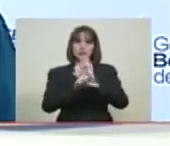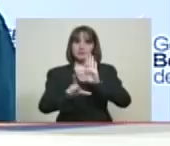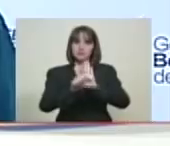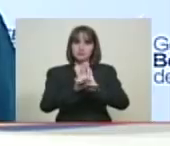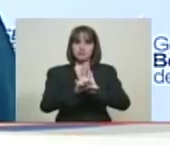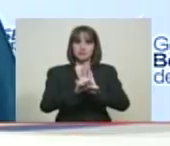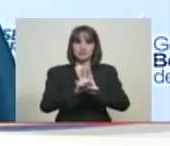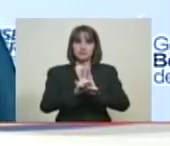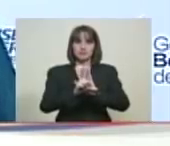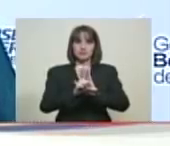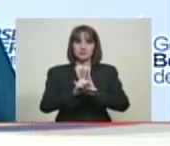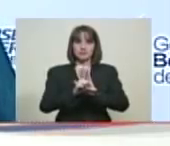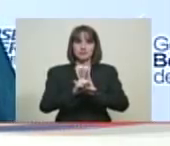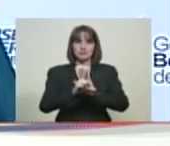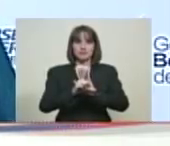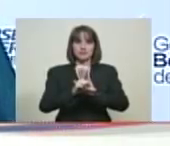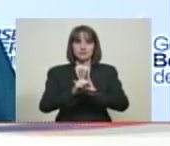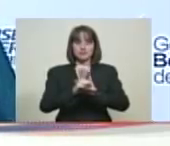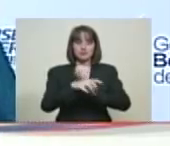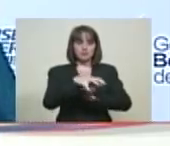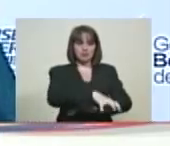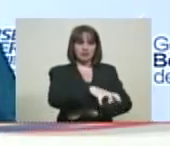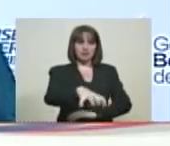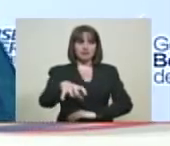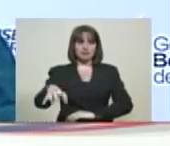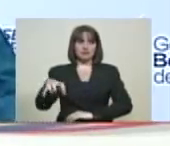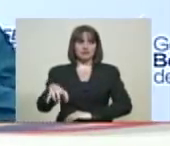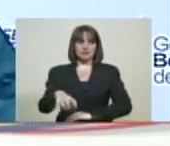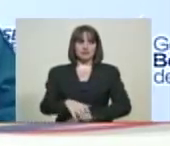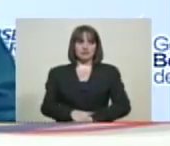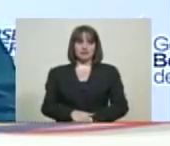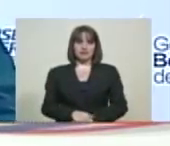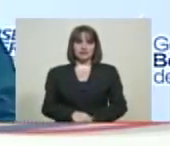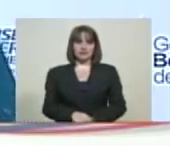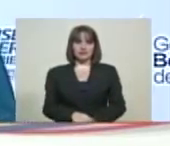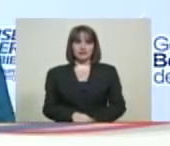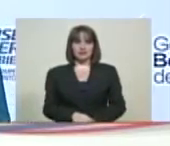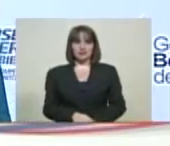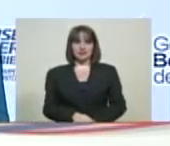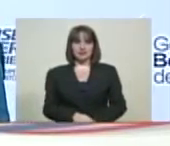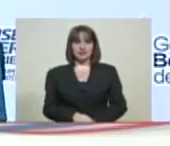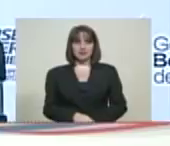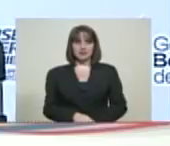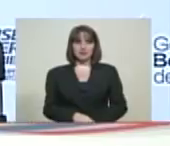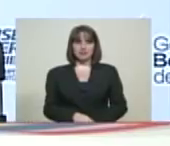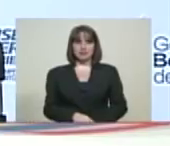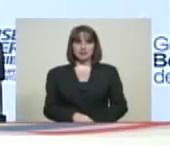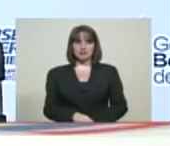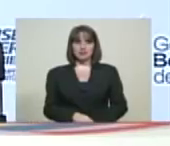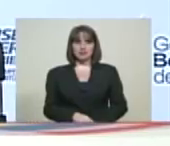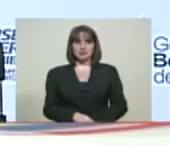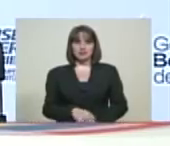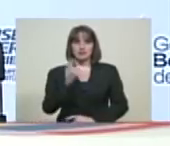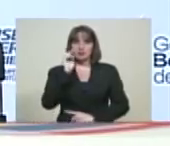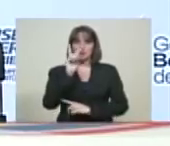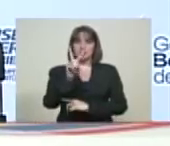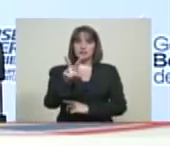a los gobiernos estadales municipales y al gobierno nacional visualizar